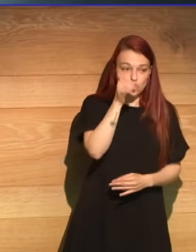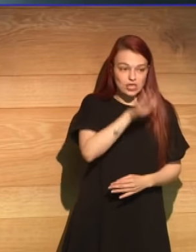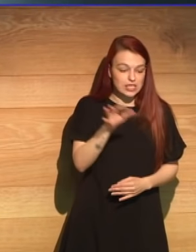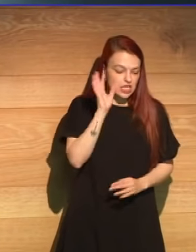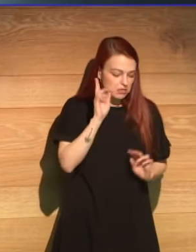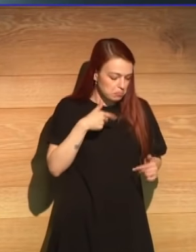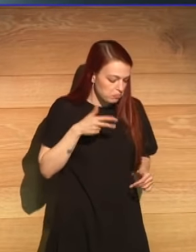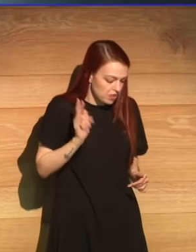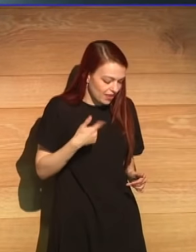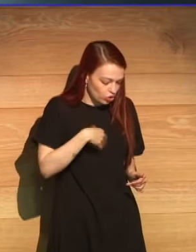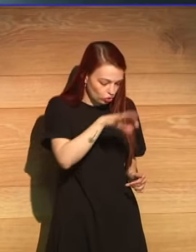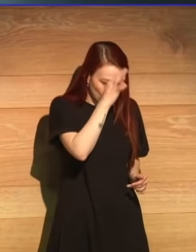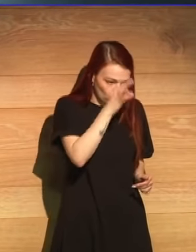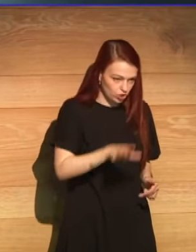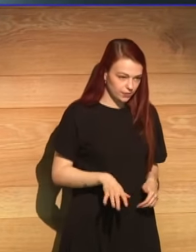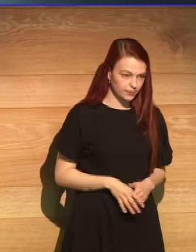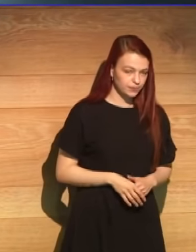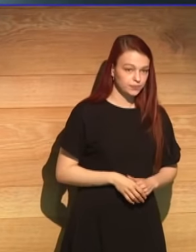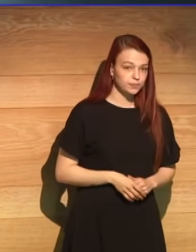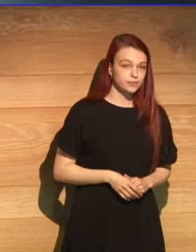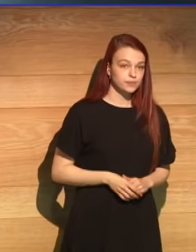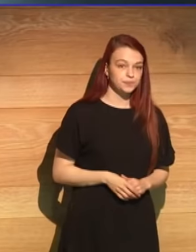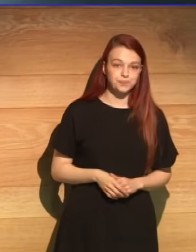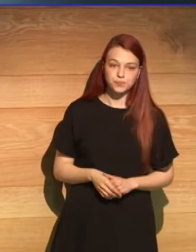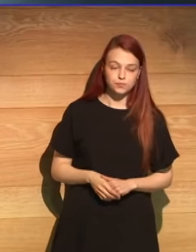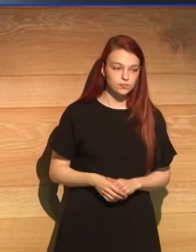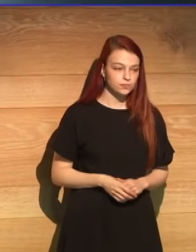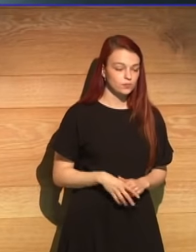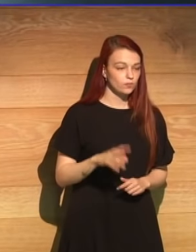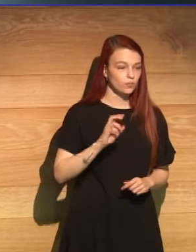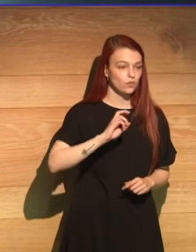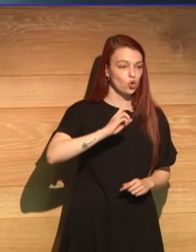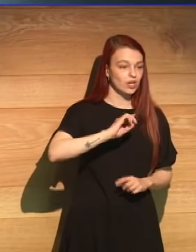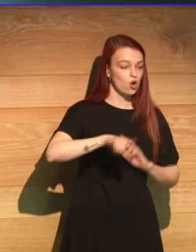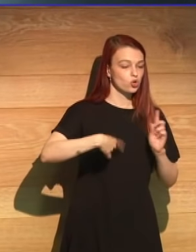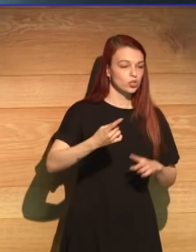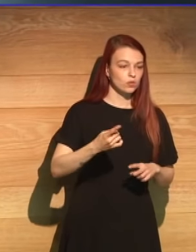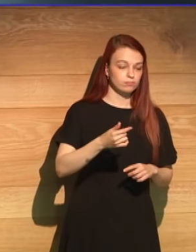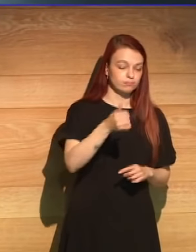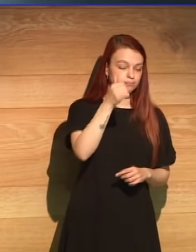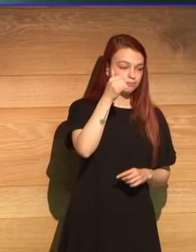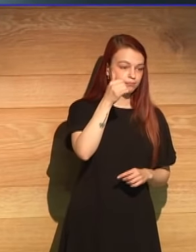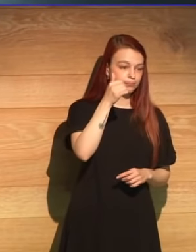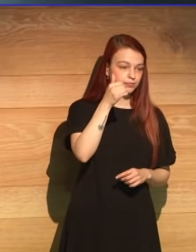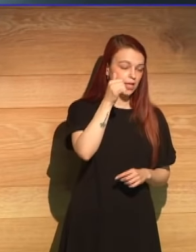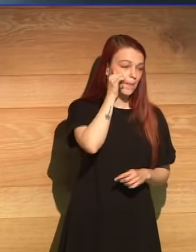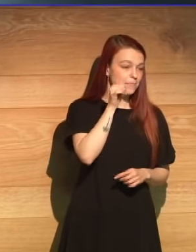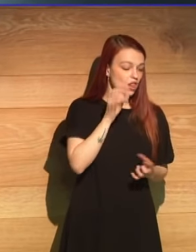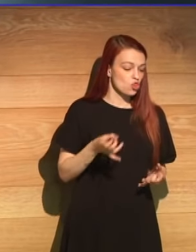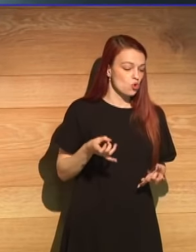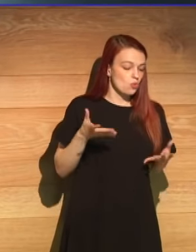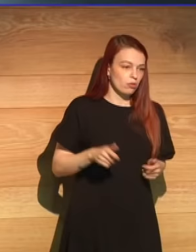tienen como niñas y adolescentes, ¿no? Otro efecto que hemos visto es un aumento muy importante de los embarazos precoces, no deseados,